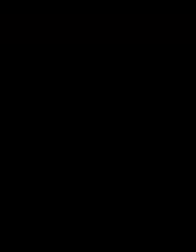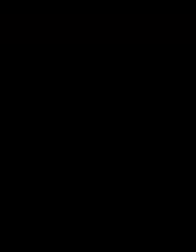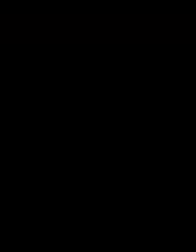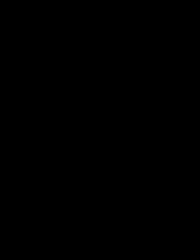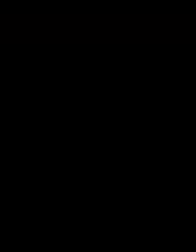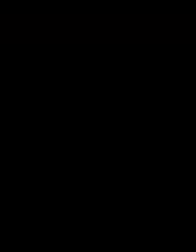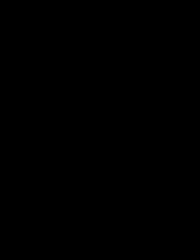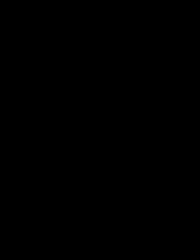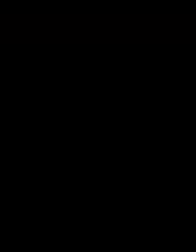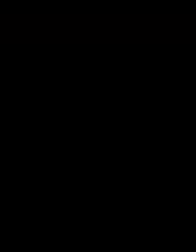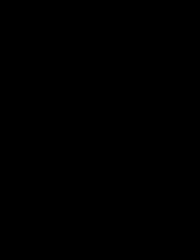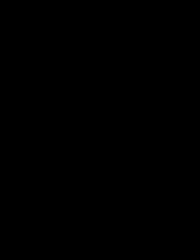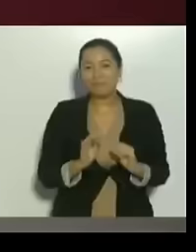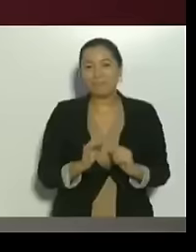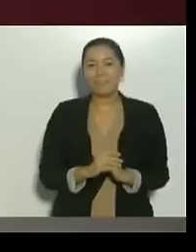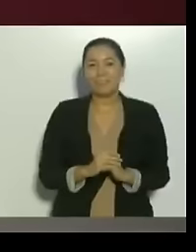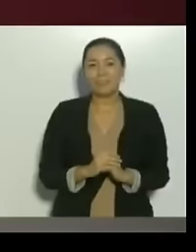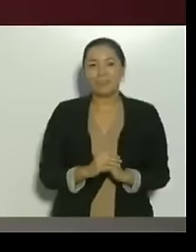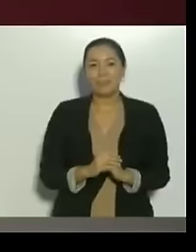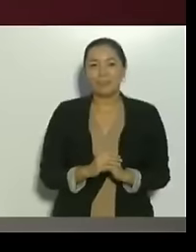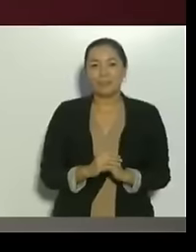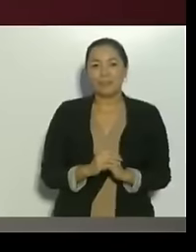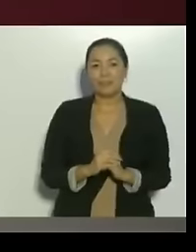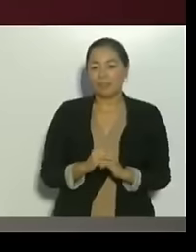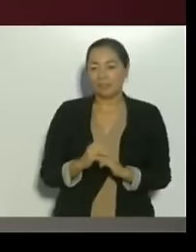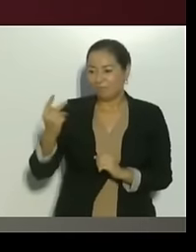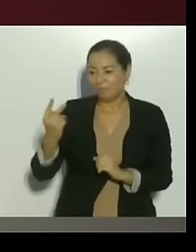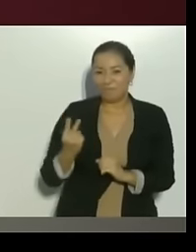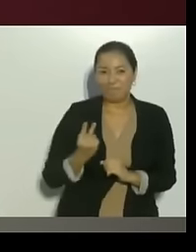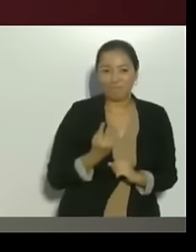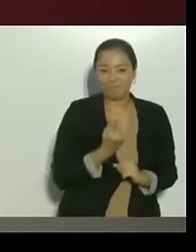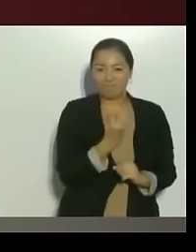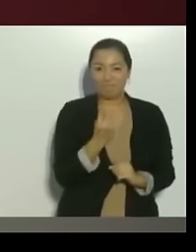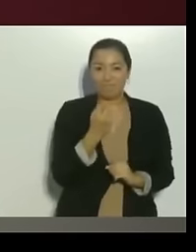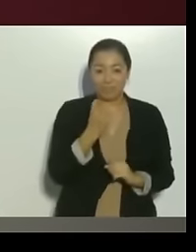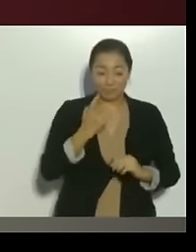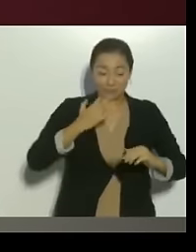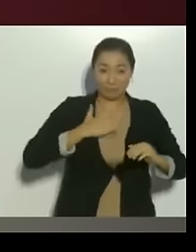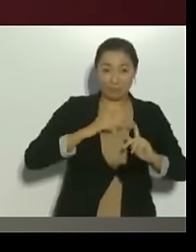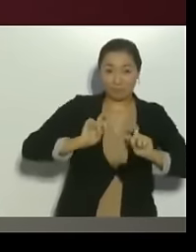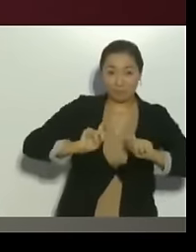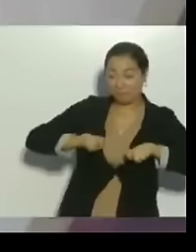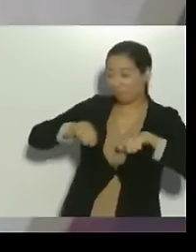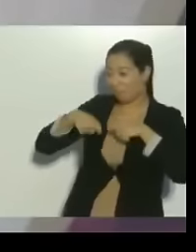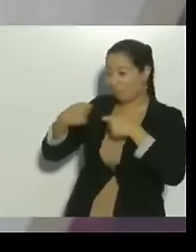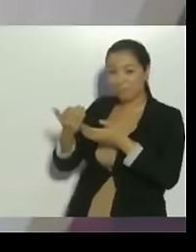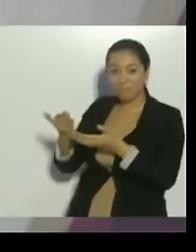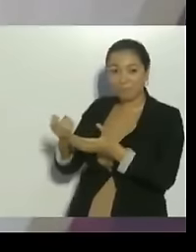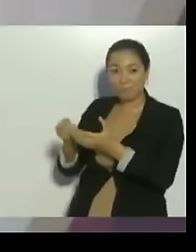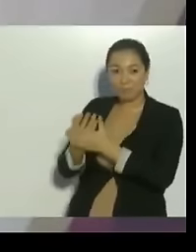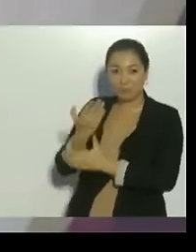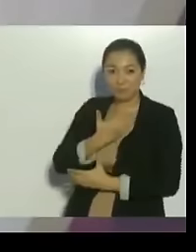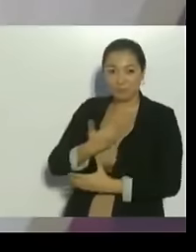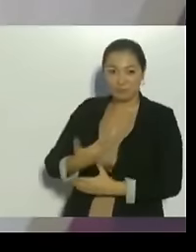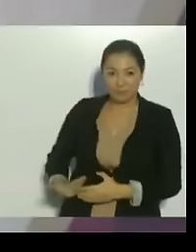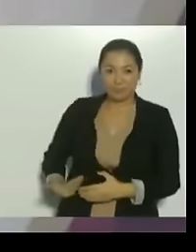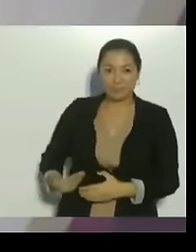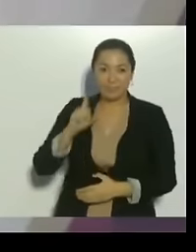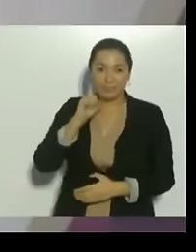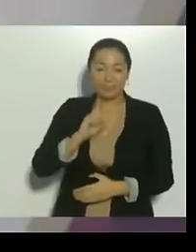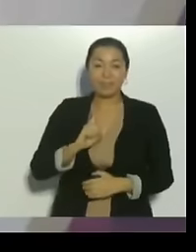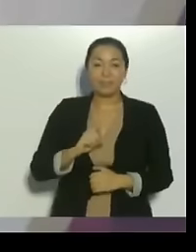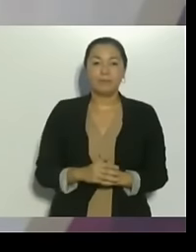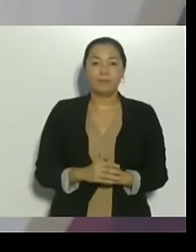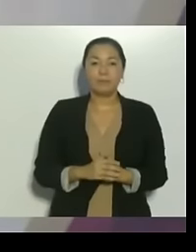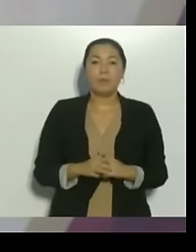dinero que nunca o sea en vez de perseguirlos de tratar de aniquilarlos porque podría haber utilizado el poder para su beneficio en contra no